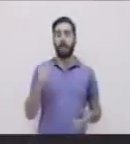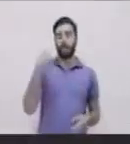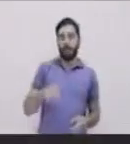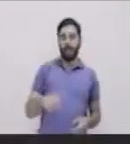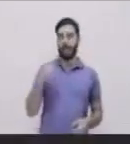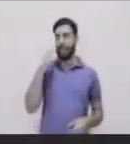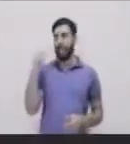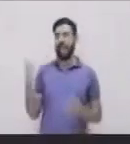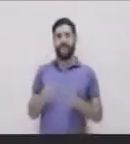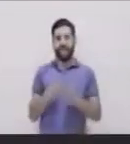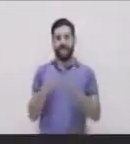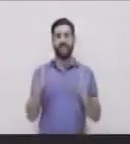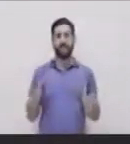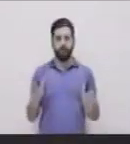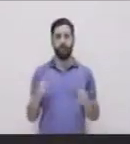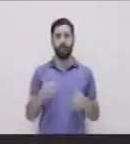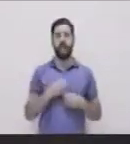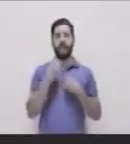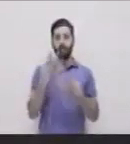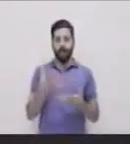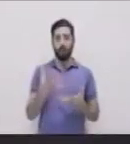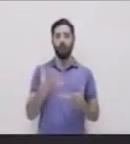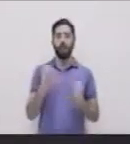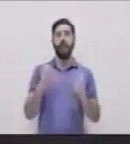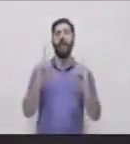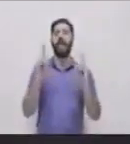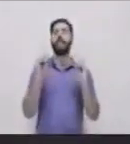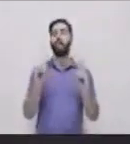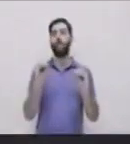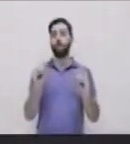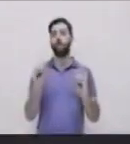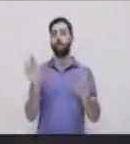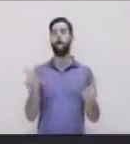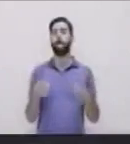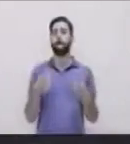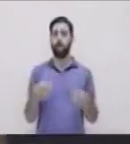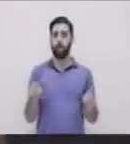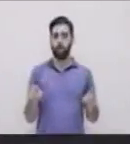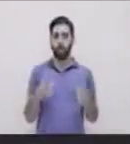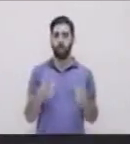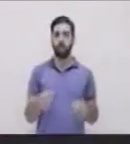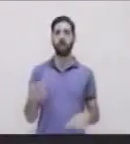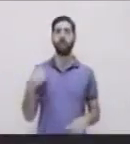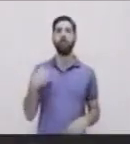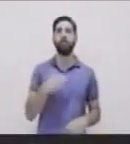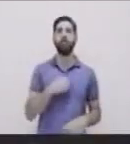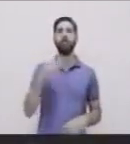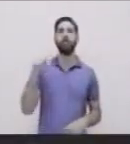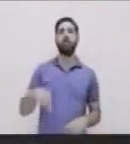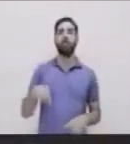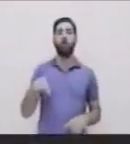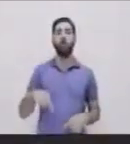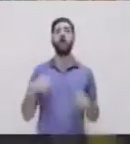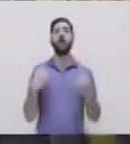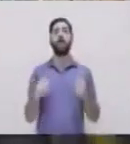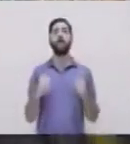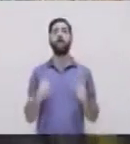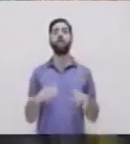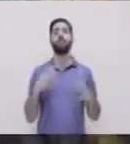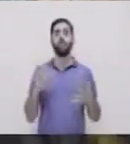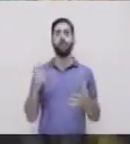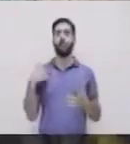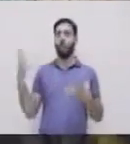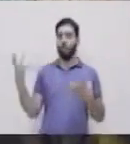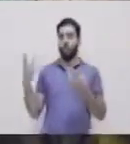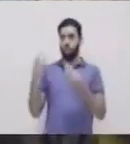Bienvenidos a este espacio de expresión artística, educación musical. El día de hoy vamos a hacer, juntamente con mi